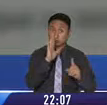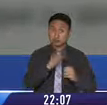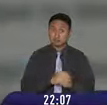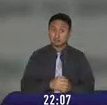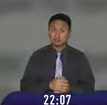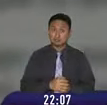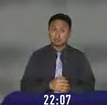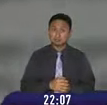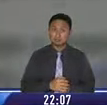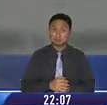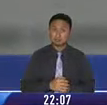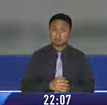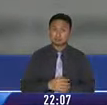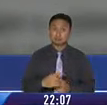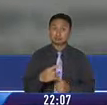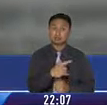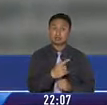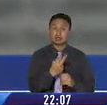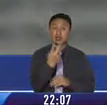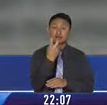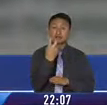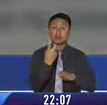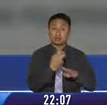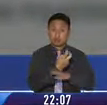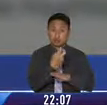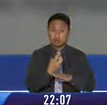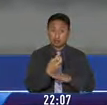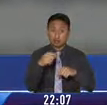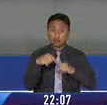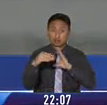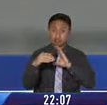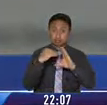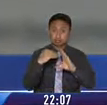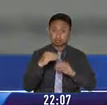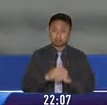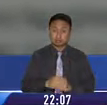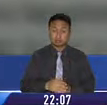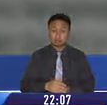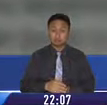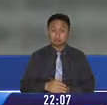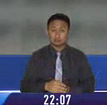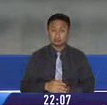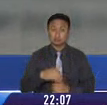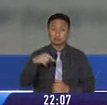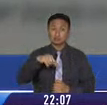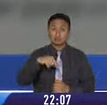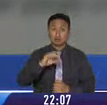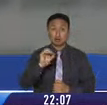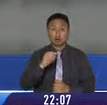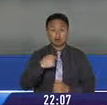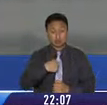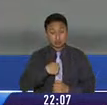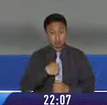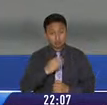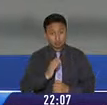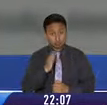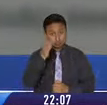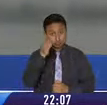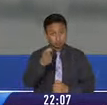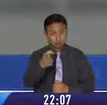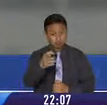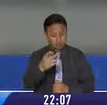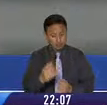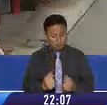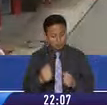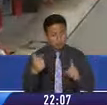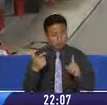Tiene 12 horas para responder al llamado que se le está haciendo. Caso contrario, vamos a acudir a la fuerza y a